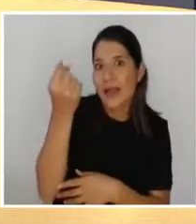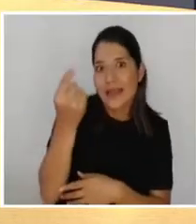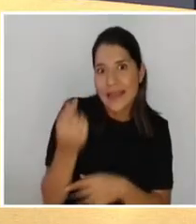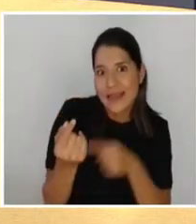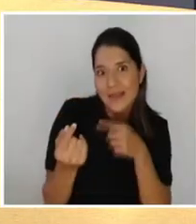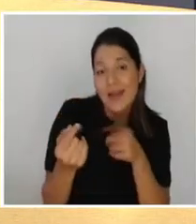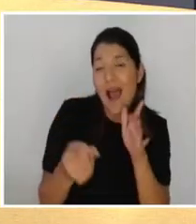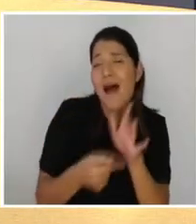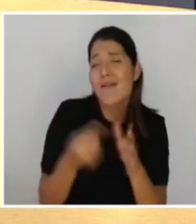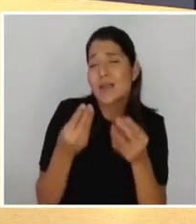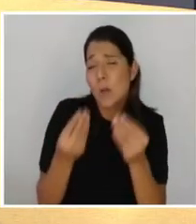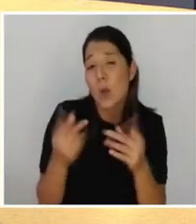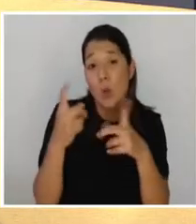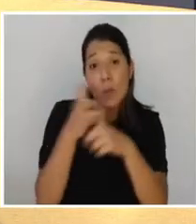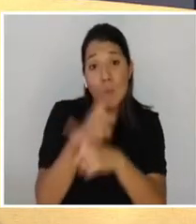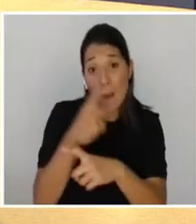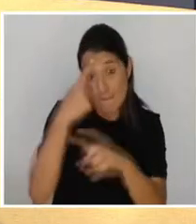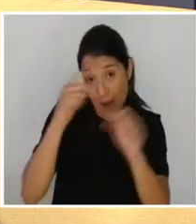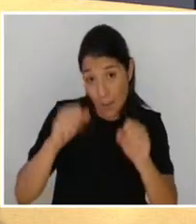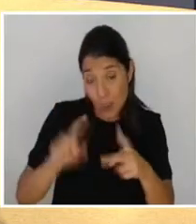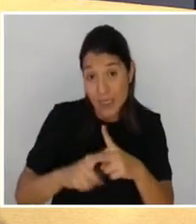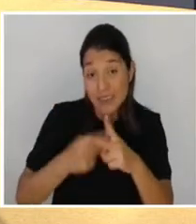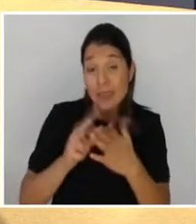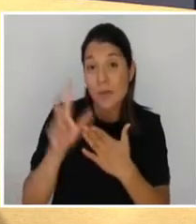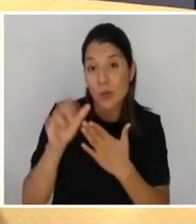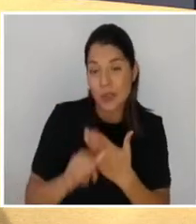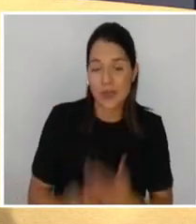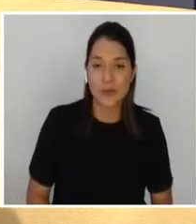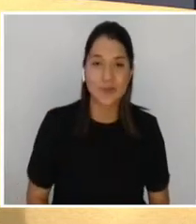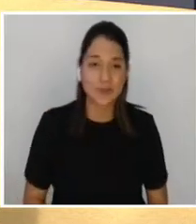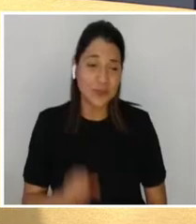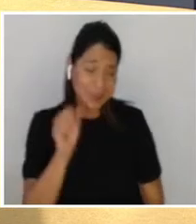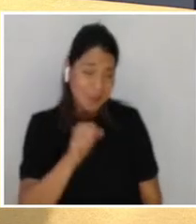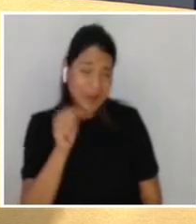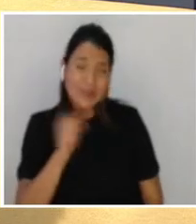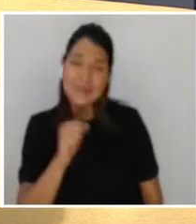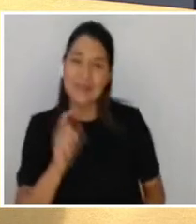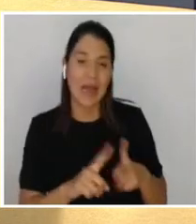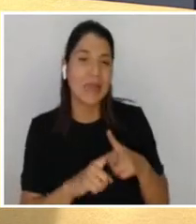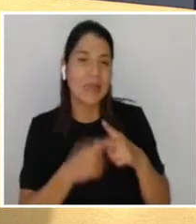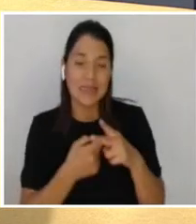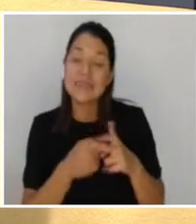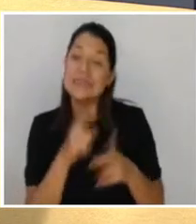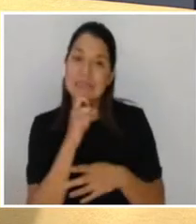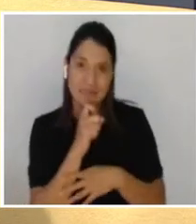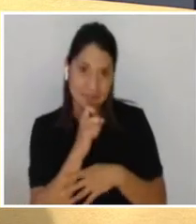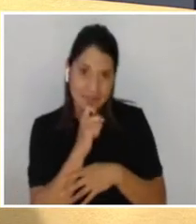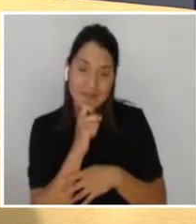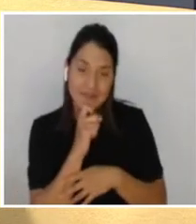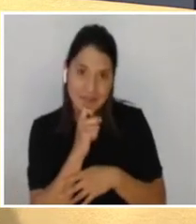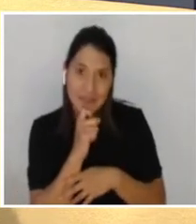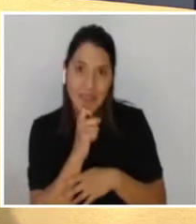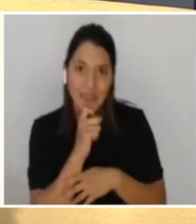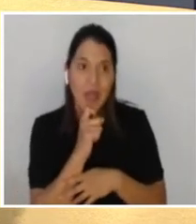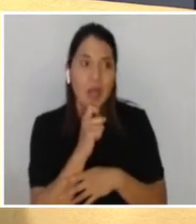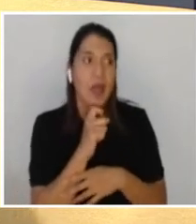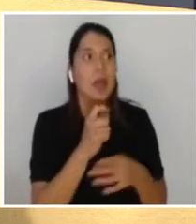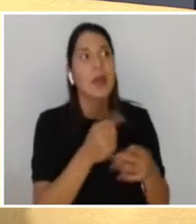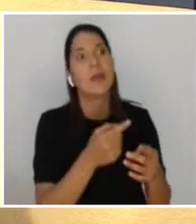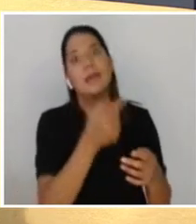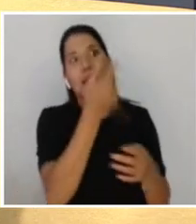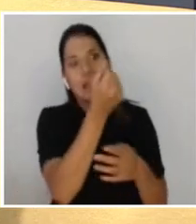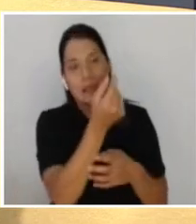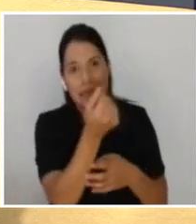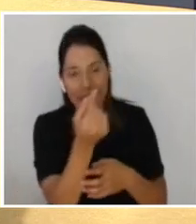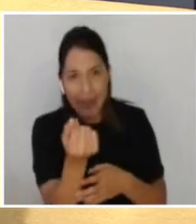complicado para iniciar un proyecto. Sí, sí, al principio pues cuesta, ¿verdad? Tanto el financiamiento para